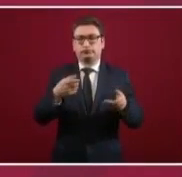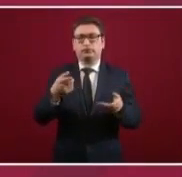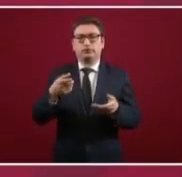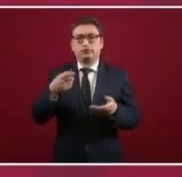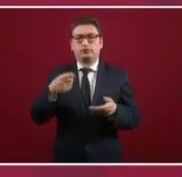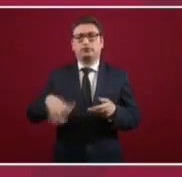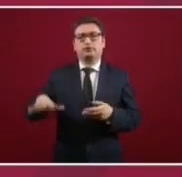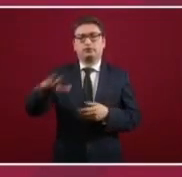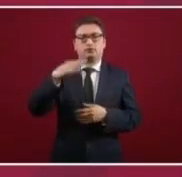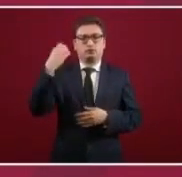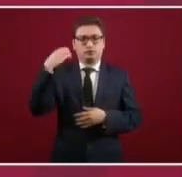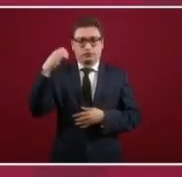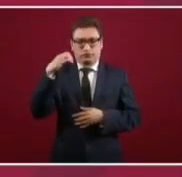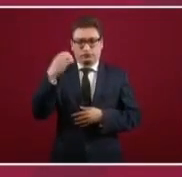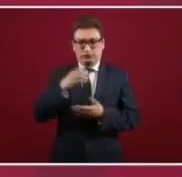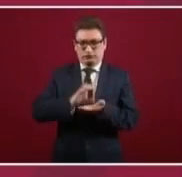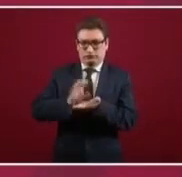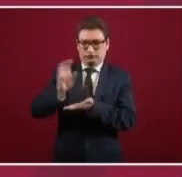de oaxaca